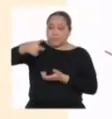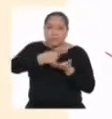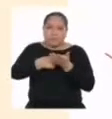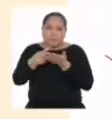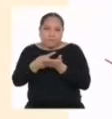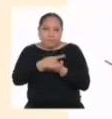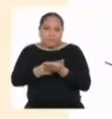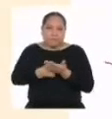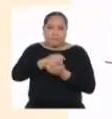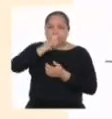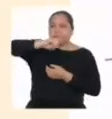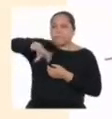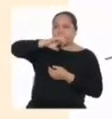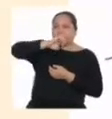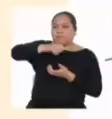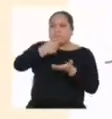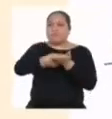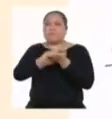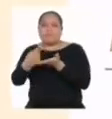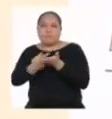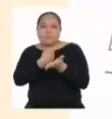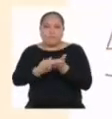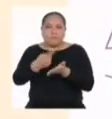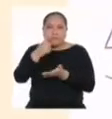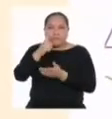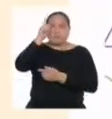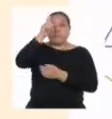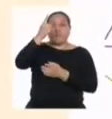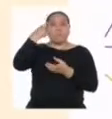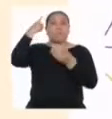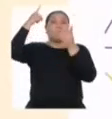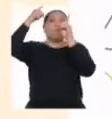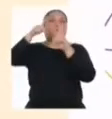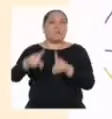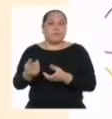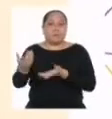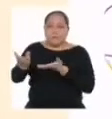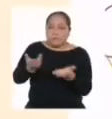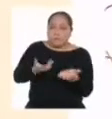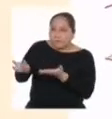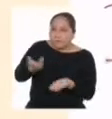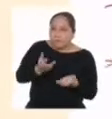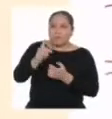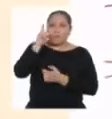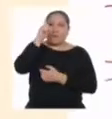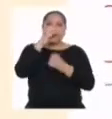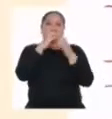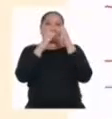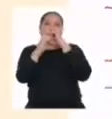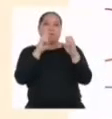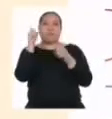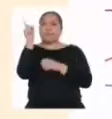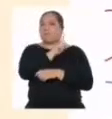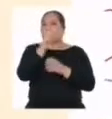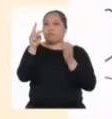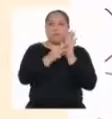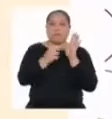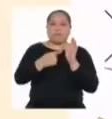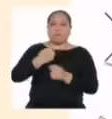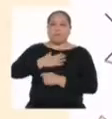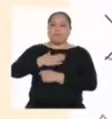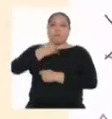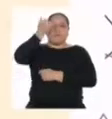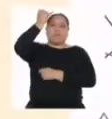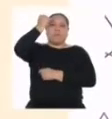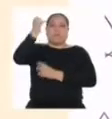debaten, crean opciones y negocian con el fin de llegar a acuerdos de manera colaborativa. Un diálogo no es para que las ideas